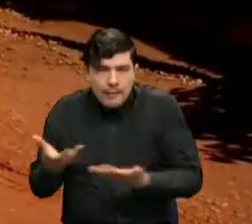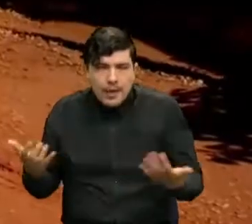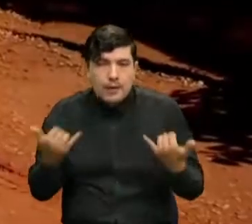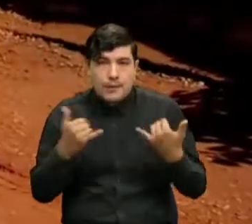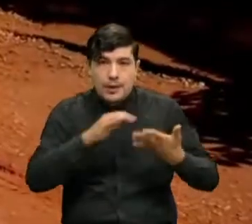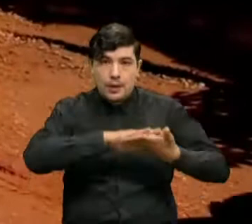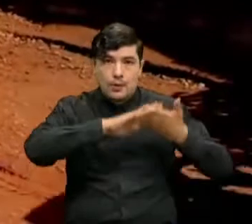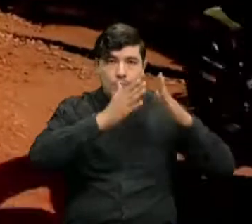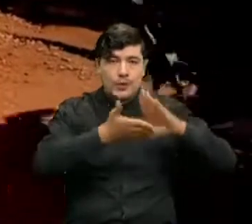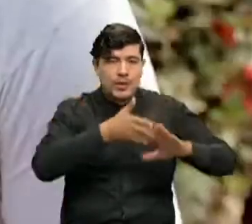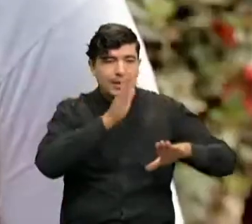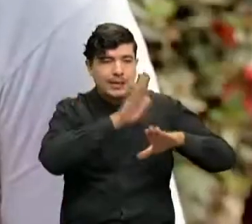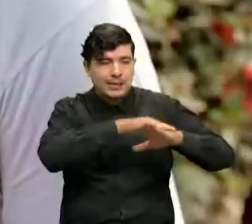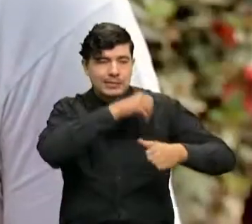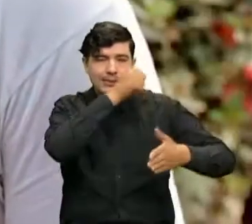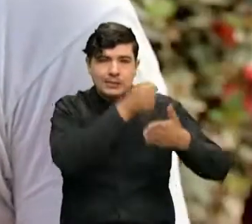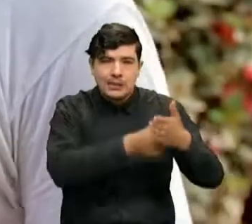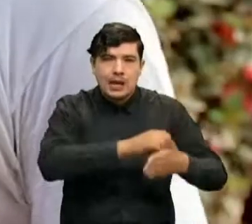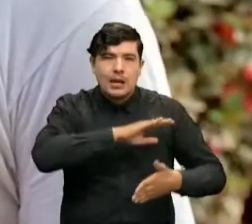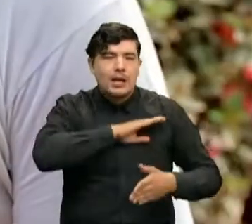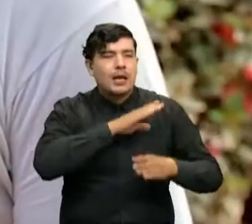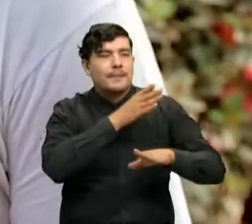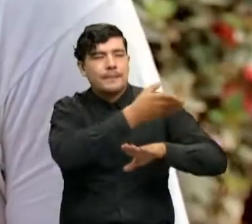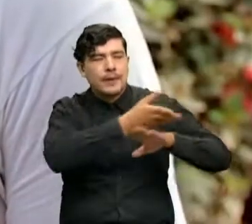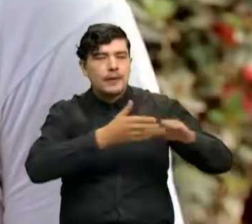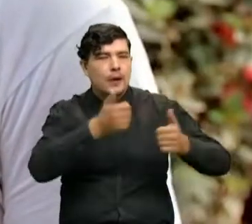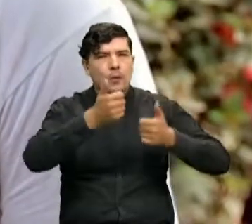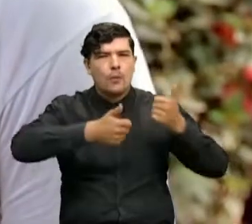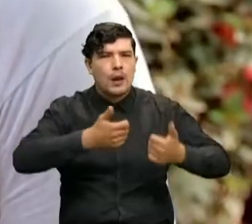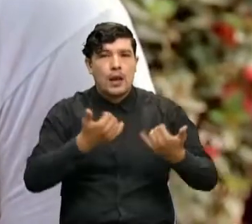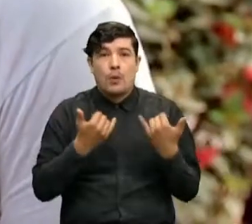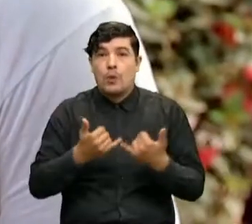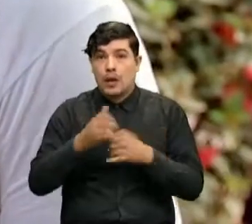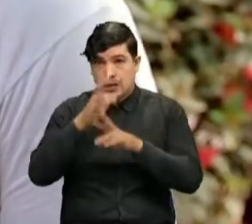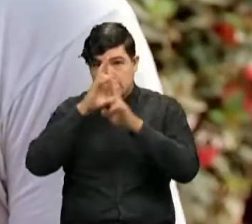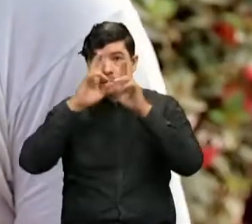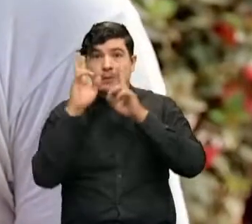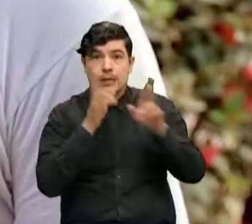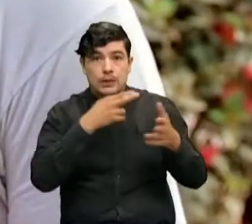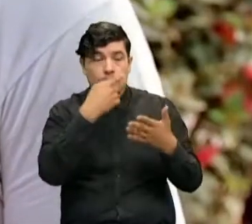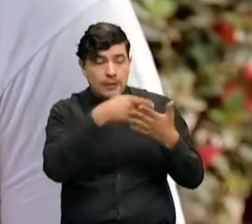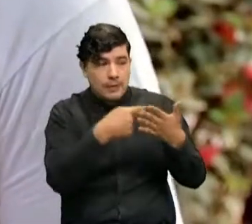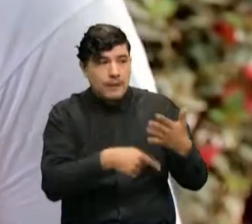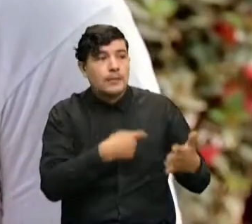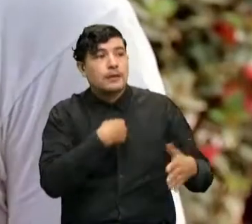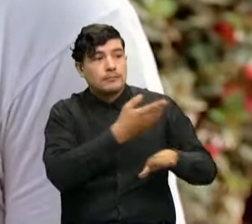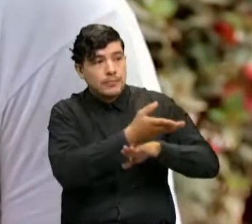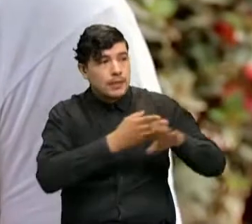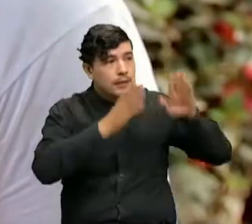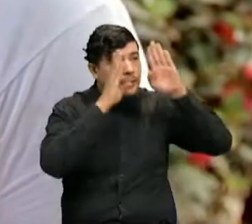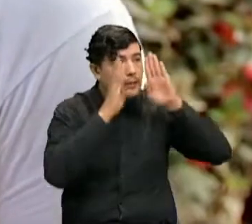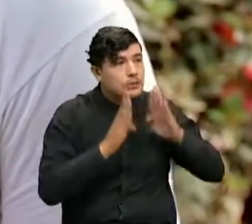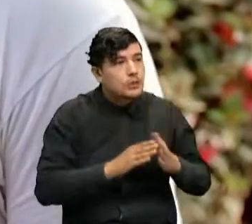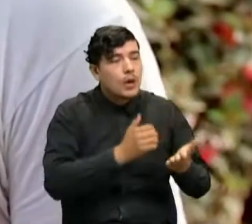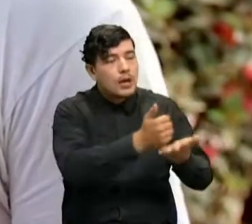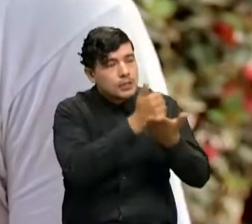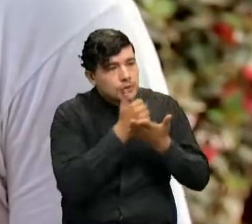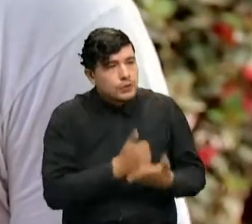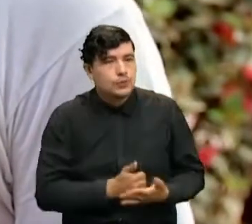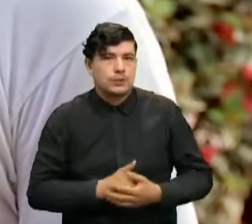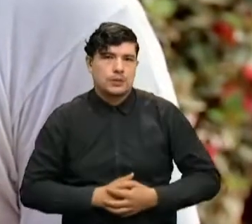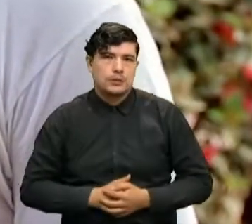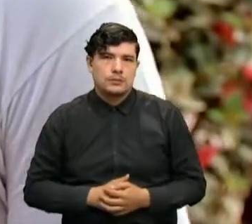a la administración distrital? Pues estamos haciendo un llamado a la administración de la manera más respetuosa para que tome carta en el asunto y nos ayude a evitar una